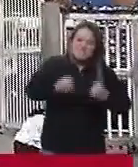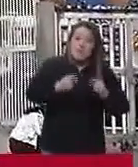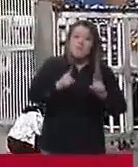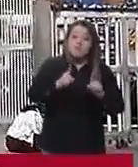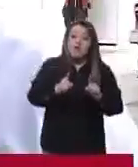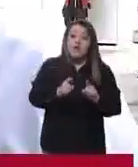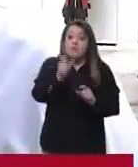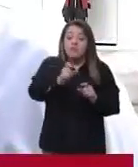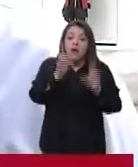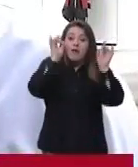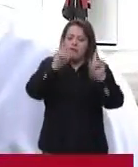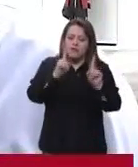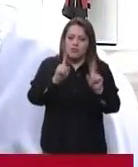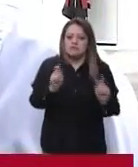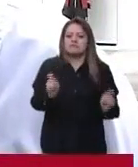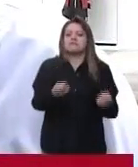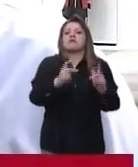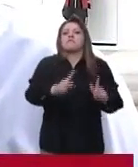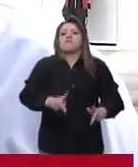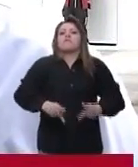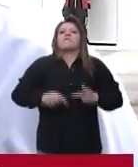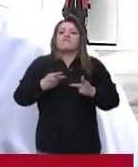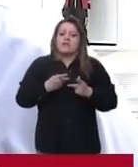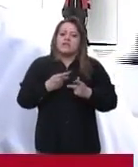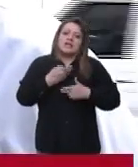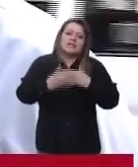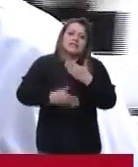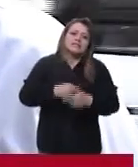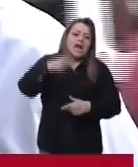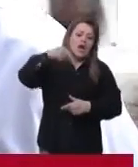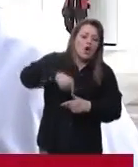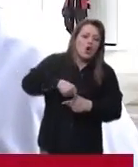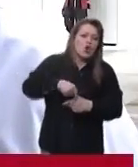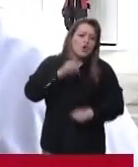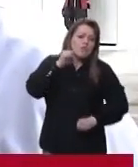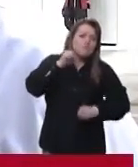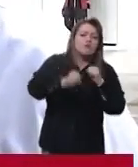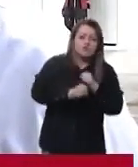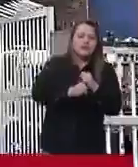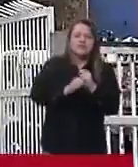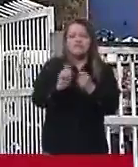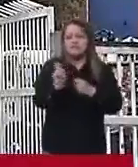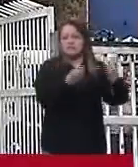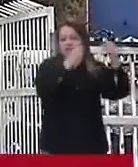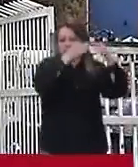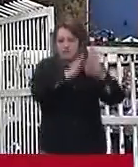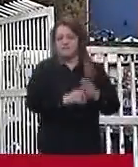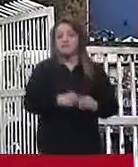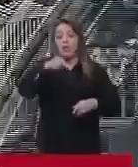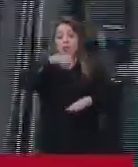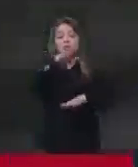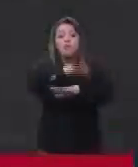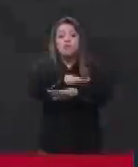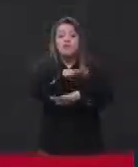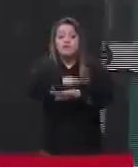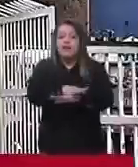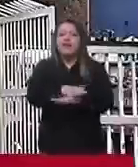de peligro en este momento, continúa en observación y es posible que en el transcurso del día le demos de alta también. En horas de la tarde se